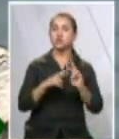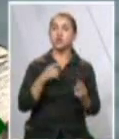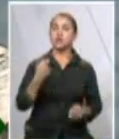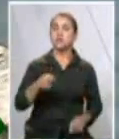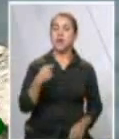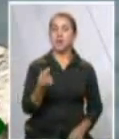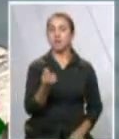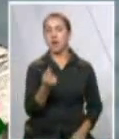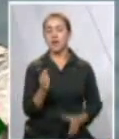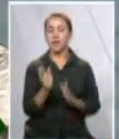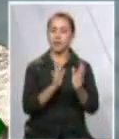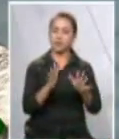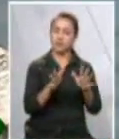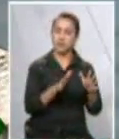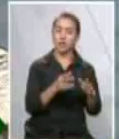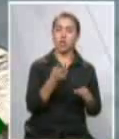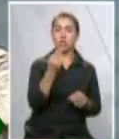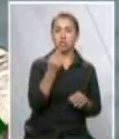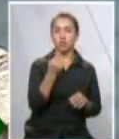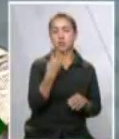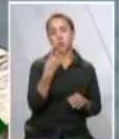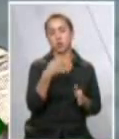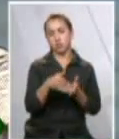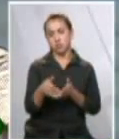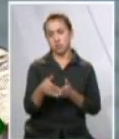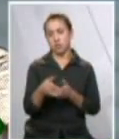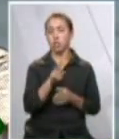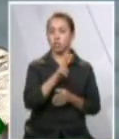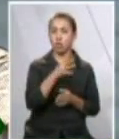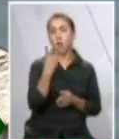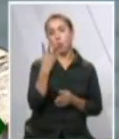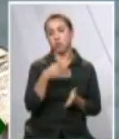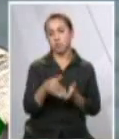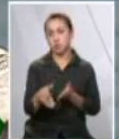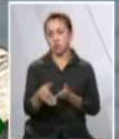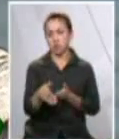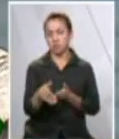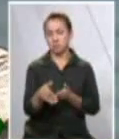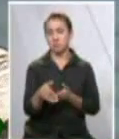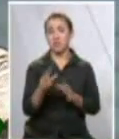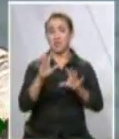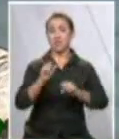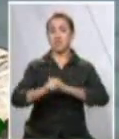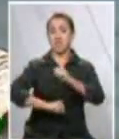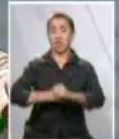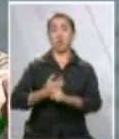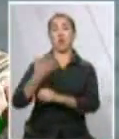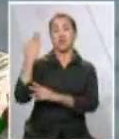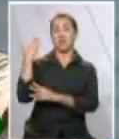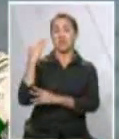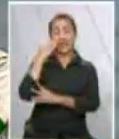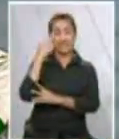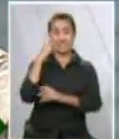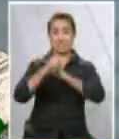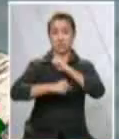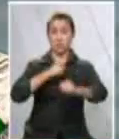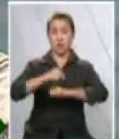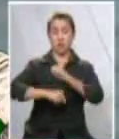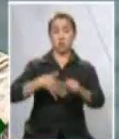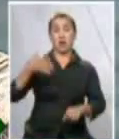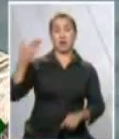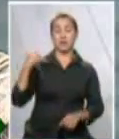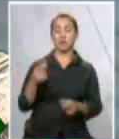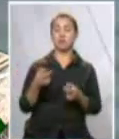cuesta entre 2 y 4 millones, dependiendo del... ¿Ya? Y hace 10 años atrás, ¿qué? Hace 5 años atrás costaba